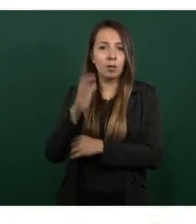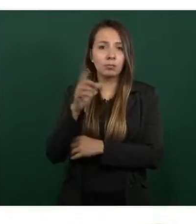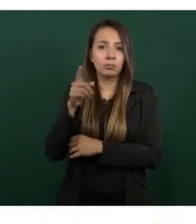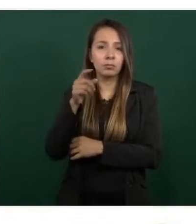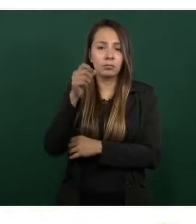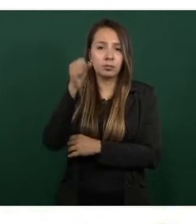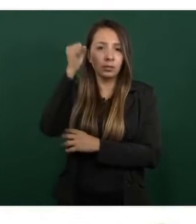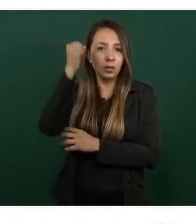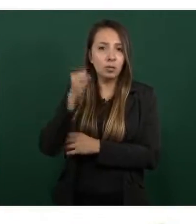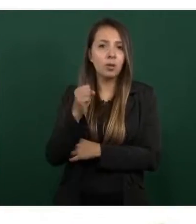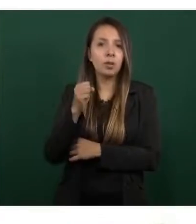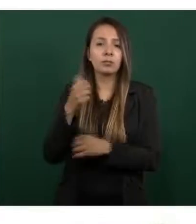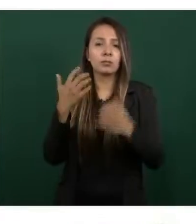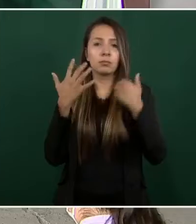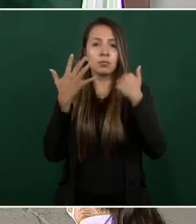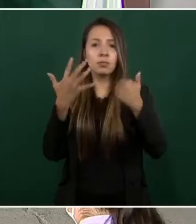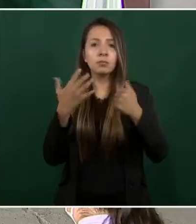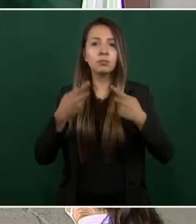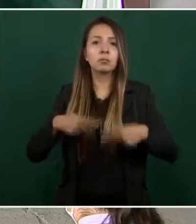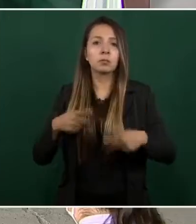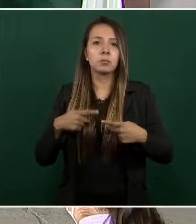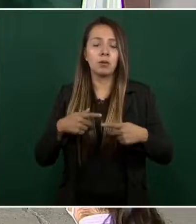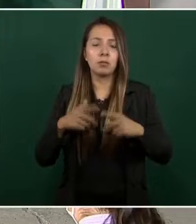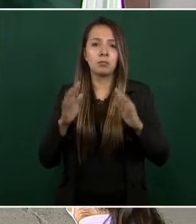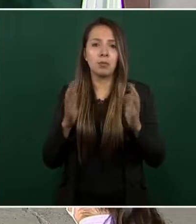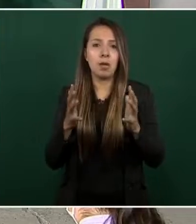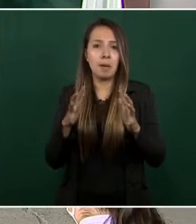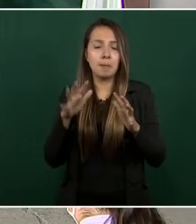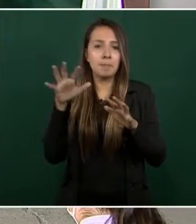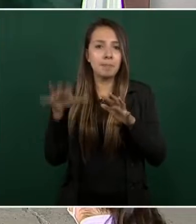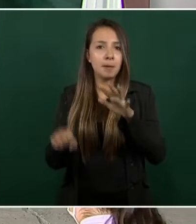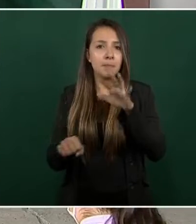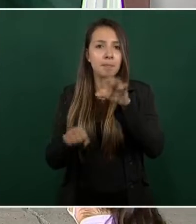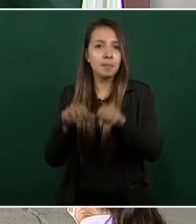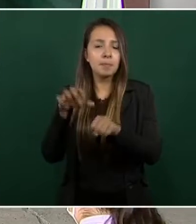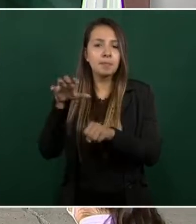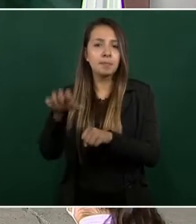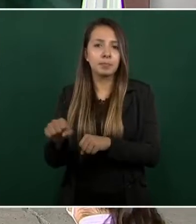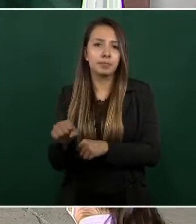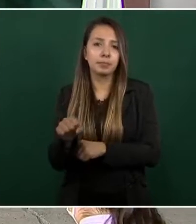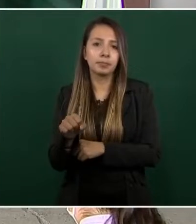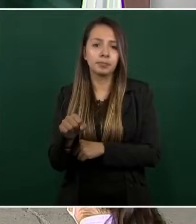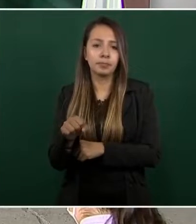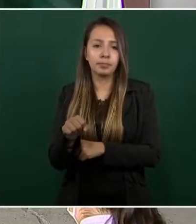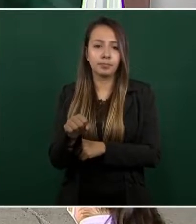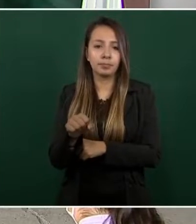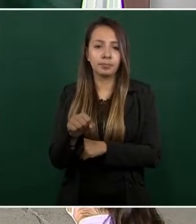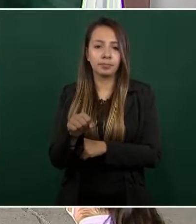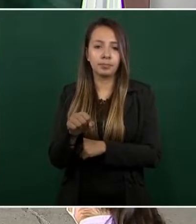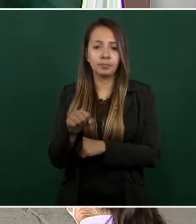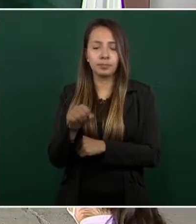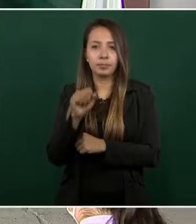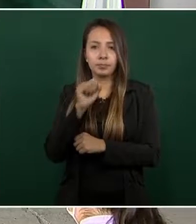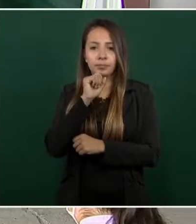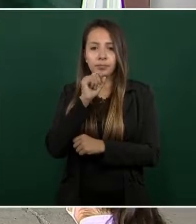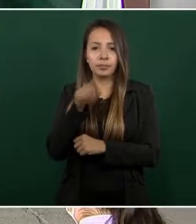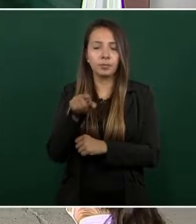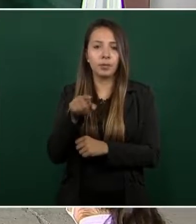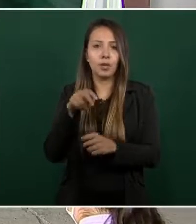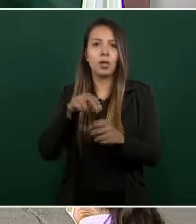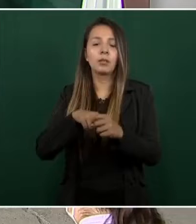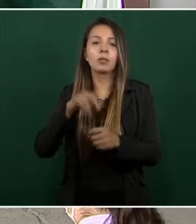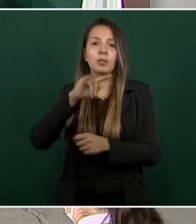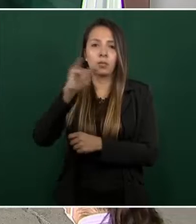6 personas que son los que realizaron las actividades aquí en